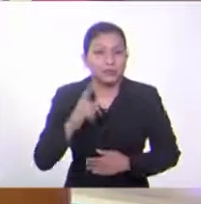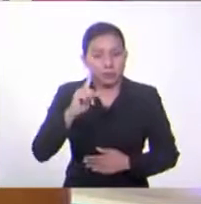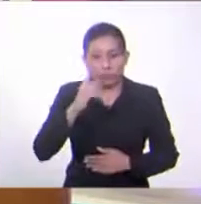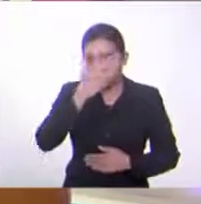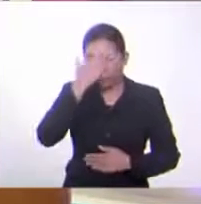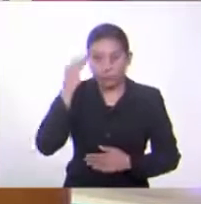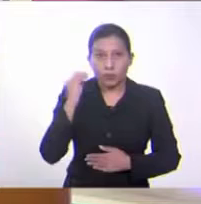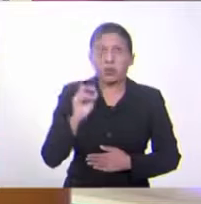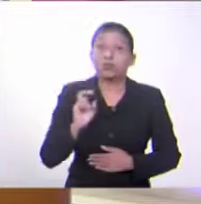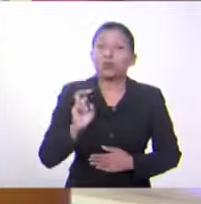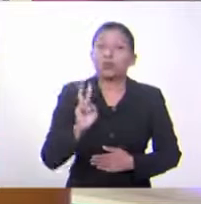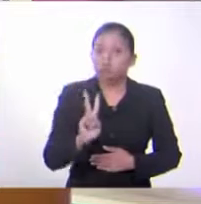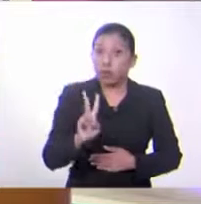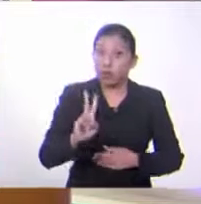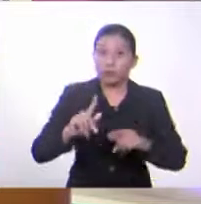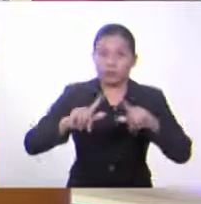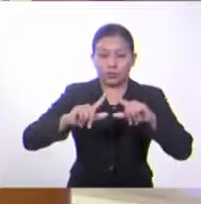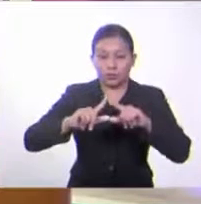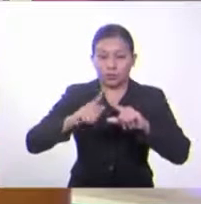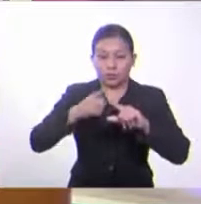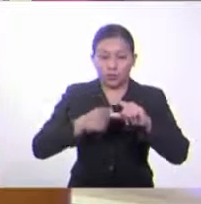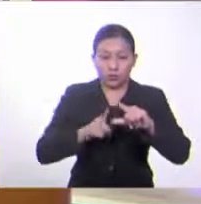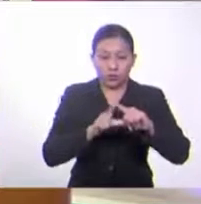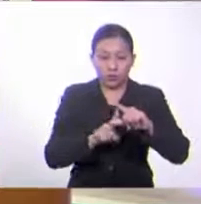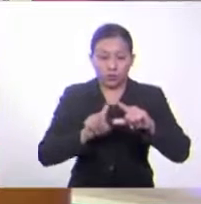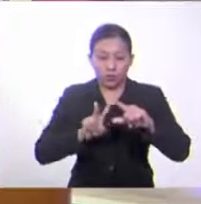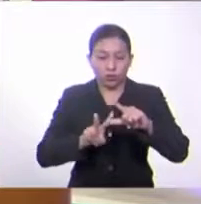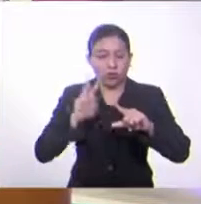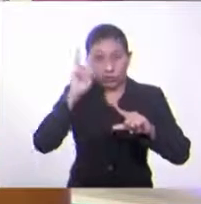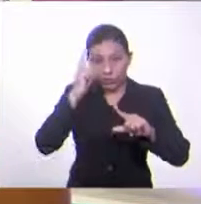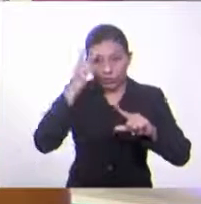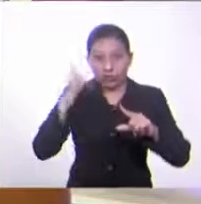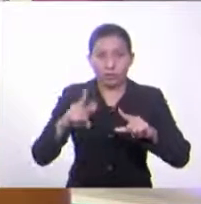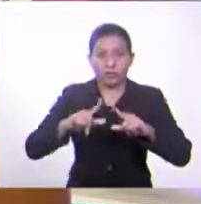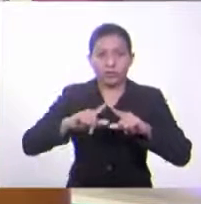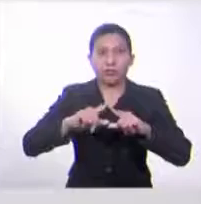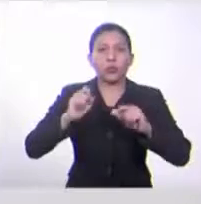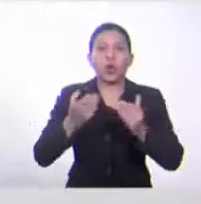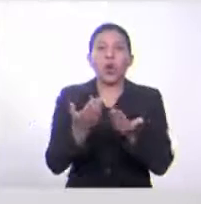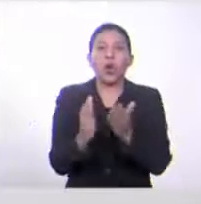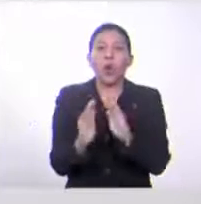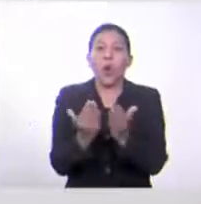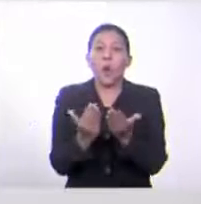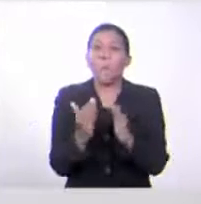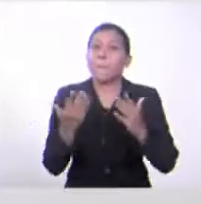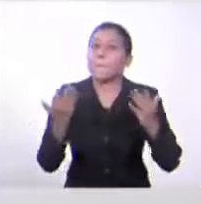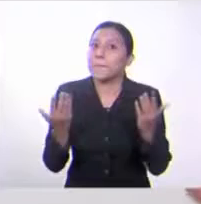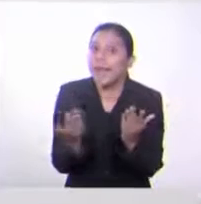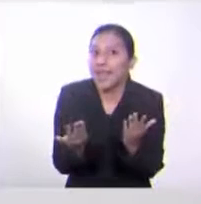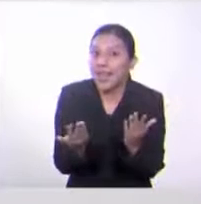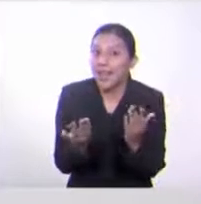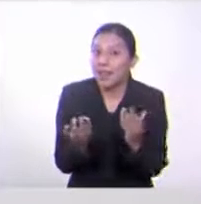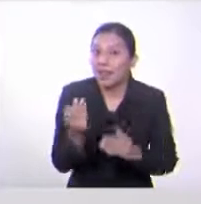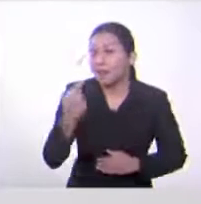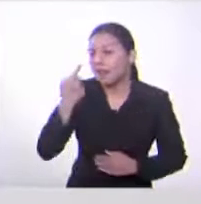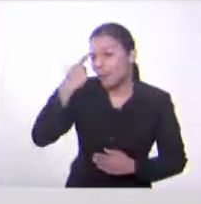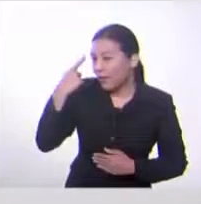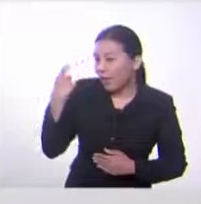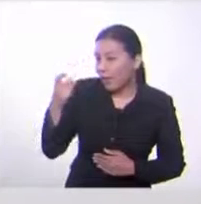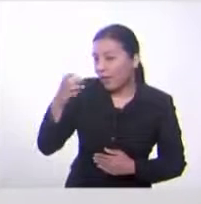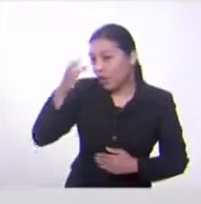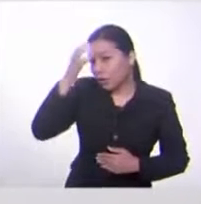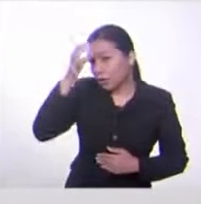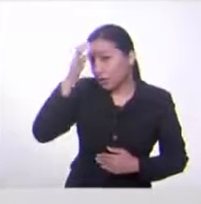son dos triángulos. Y si tenemos dos triángulos, los podemos comparar. ¿Te recuerda de algún concepto por